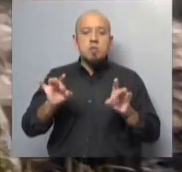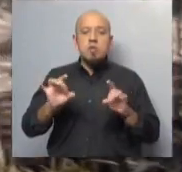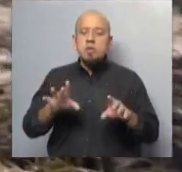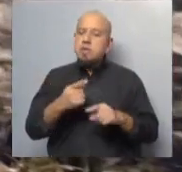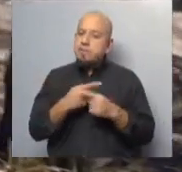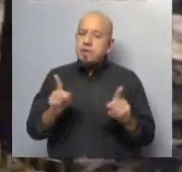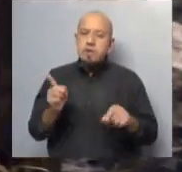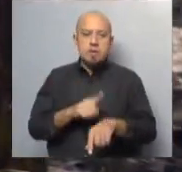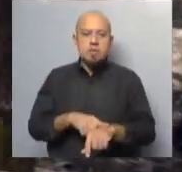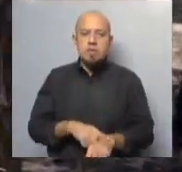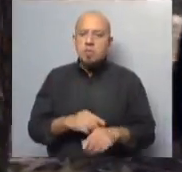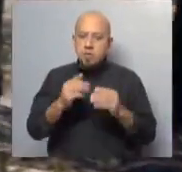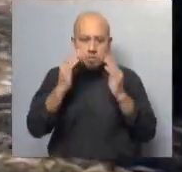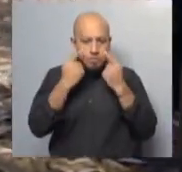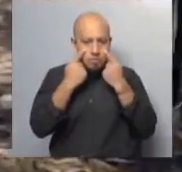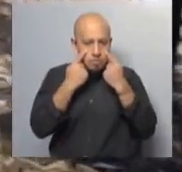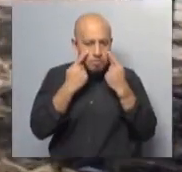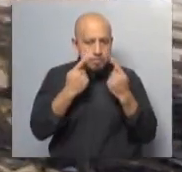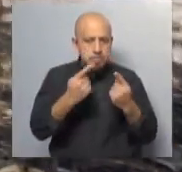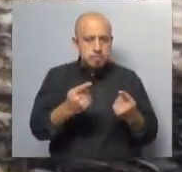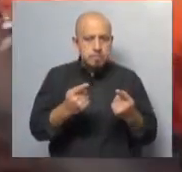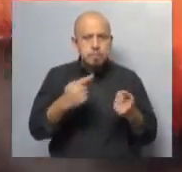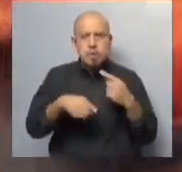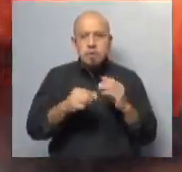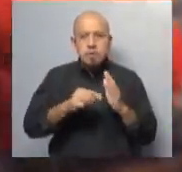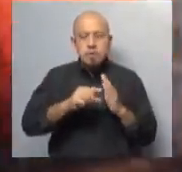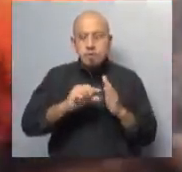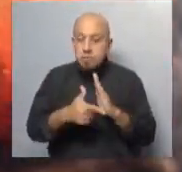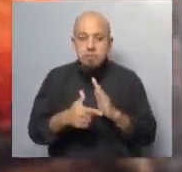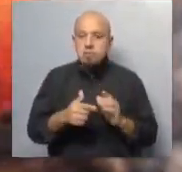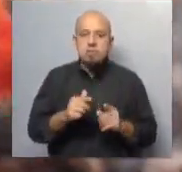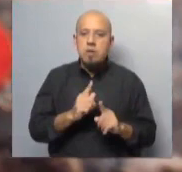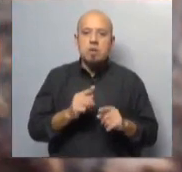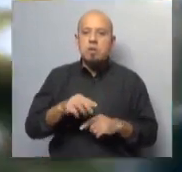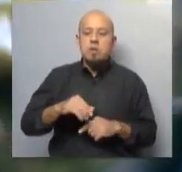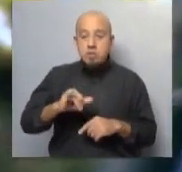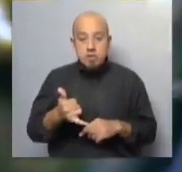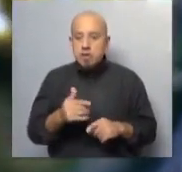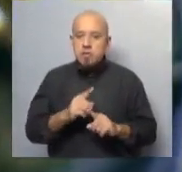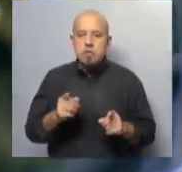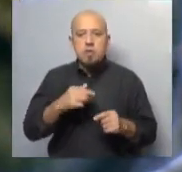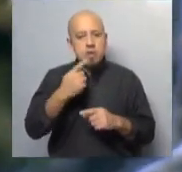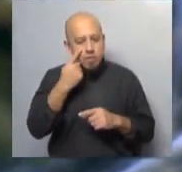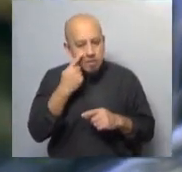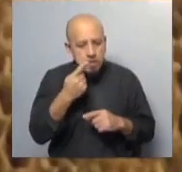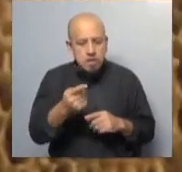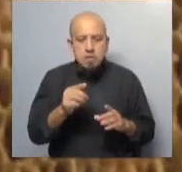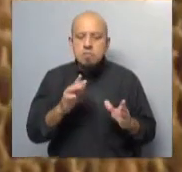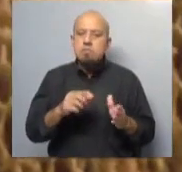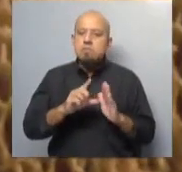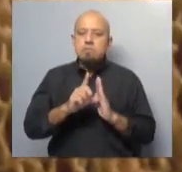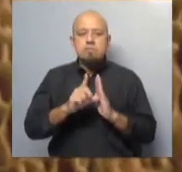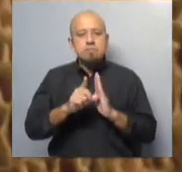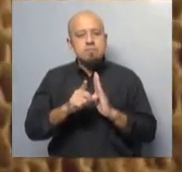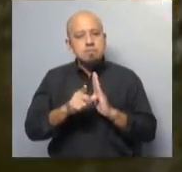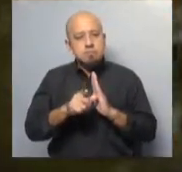tiempo. Y si vos lográs esa sintonía de dejarte sintonizar con esa, con la admiración de lo que estás